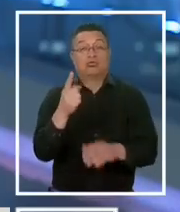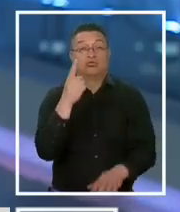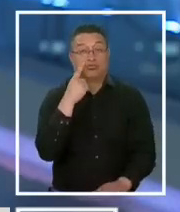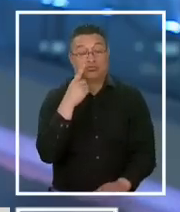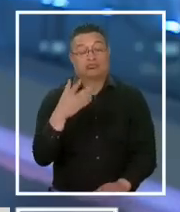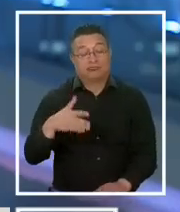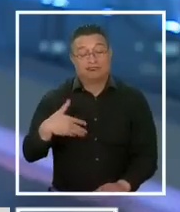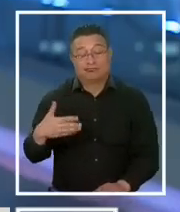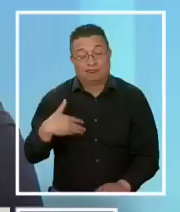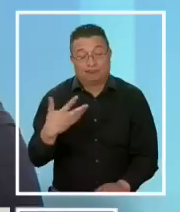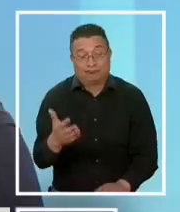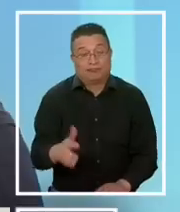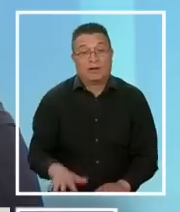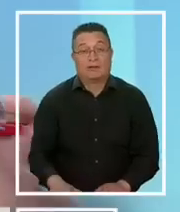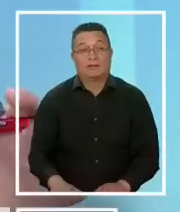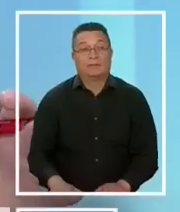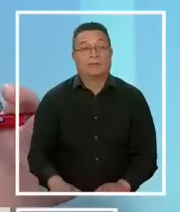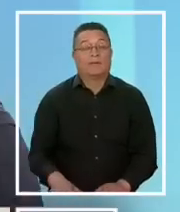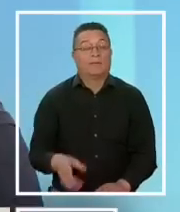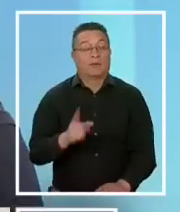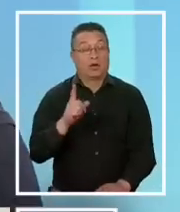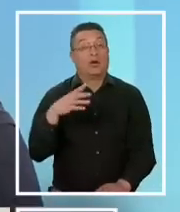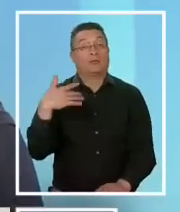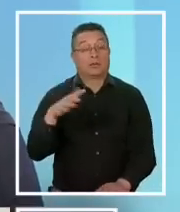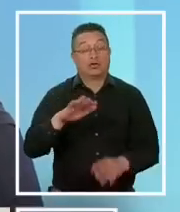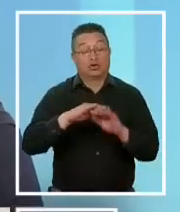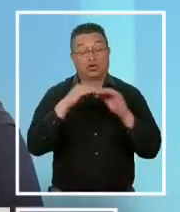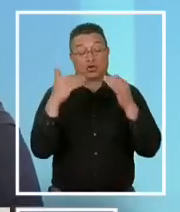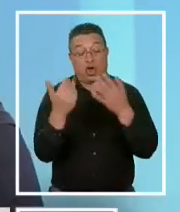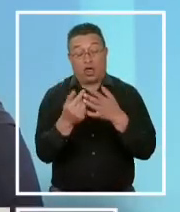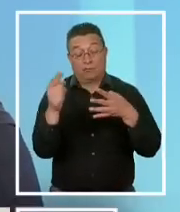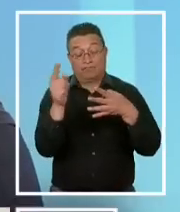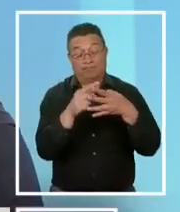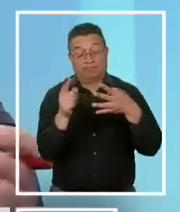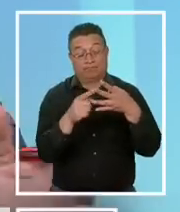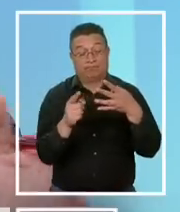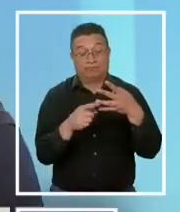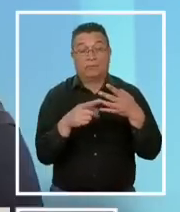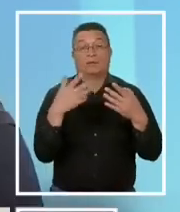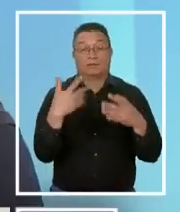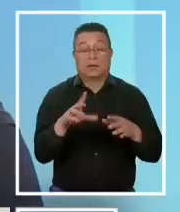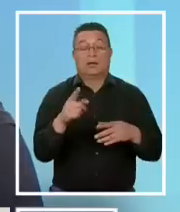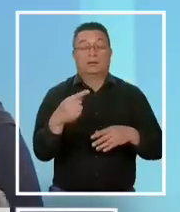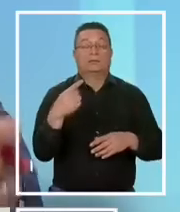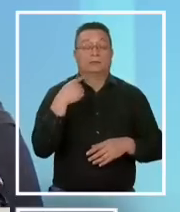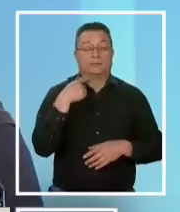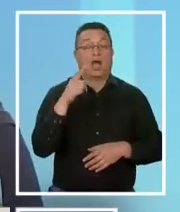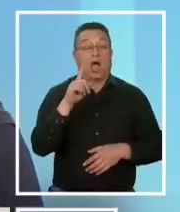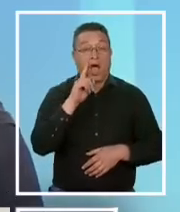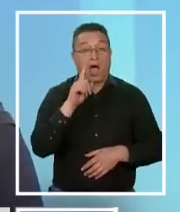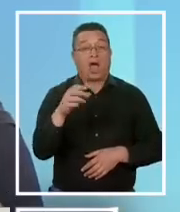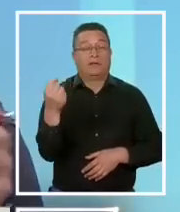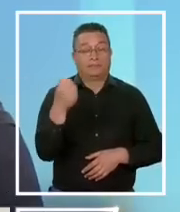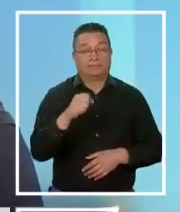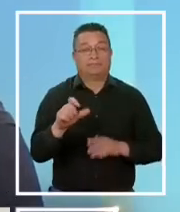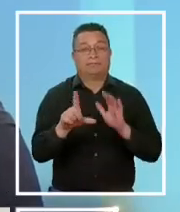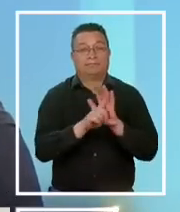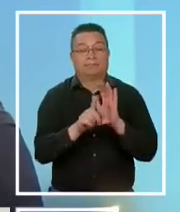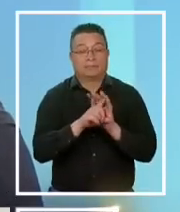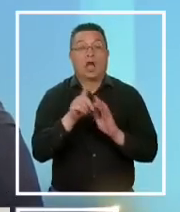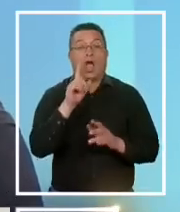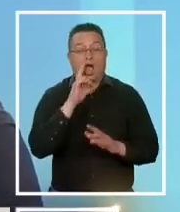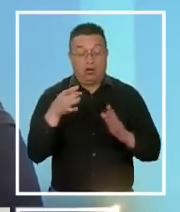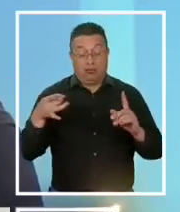conocer Lamentablemente sin dejar de considerar todos los aspectos positivos de de que hay infracciones hay